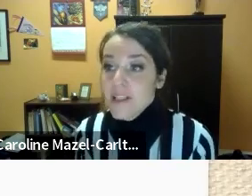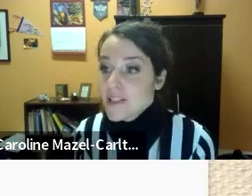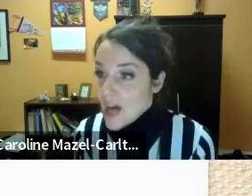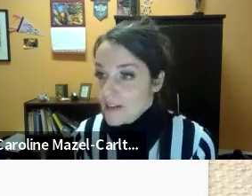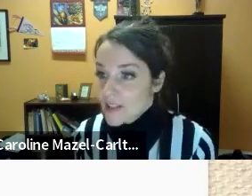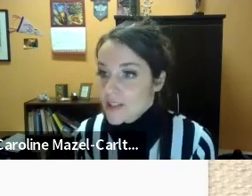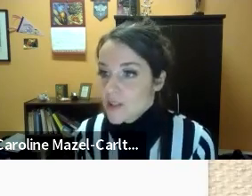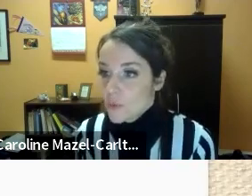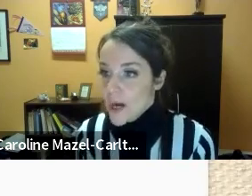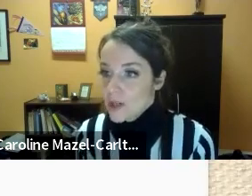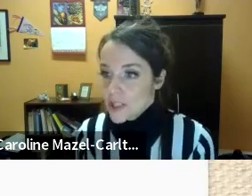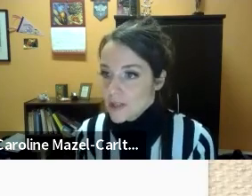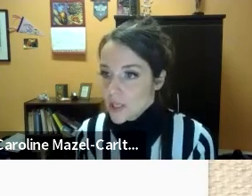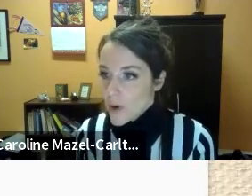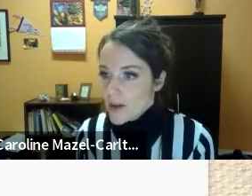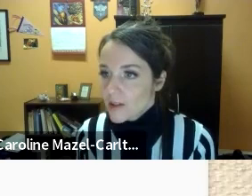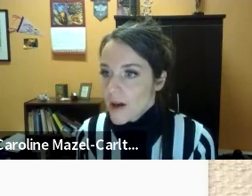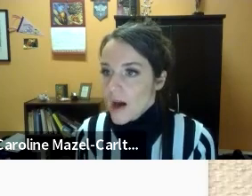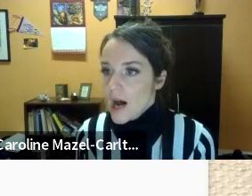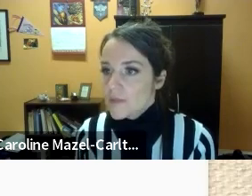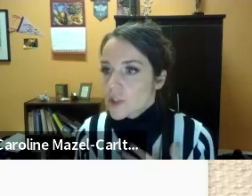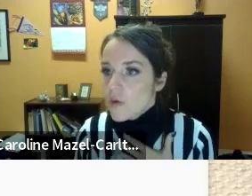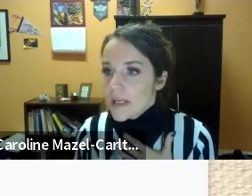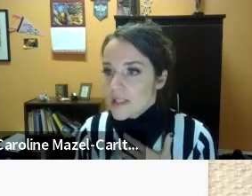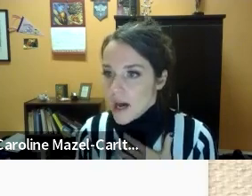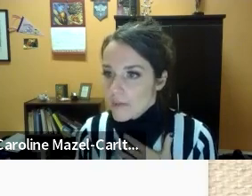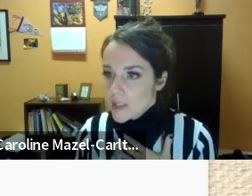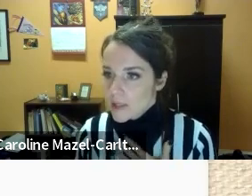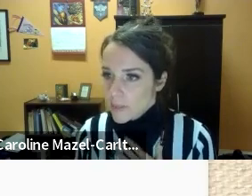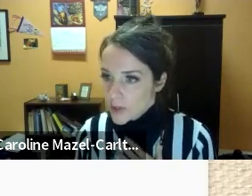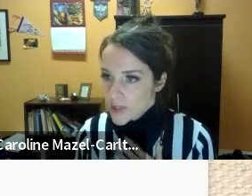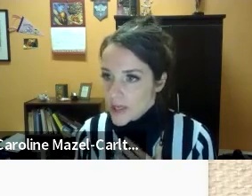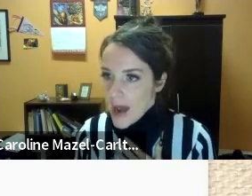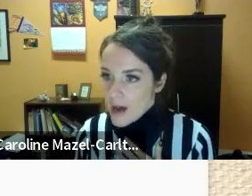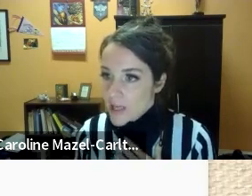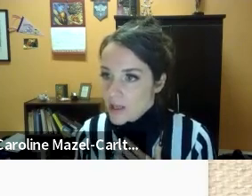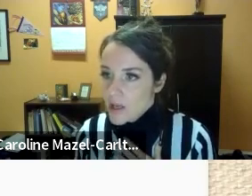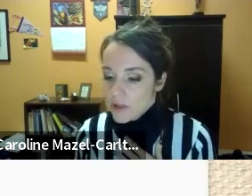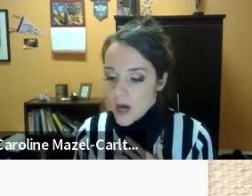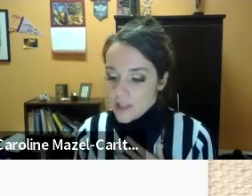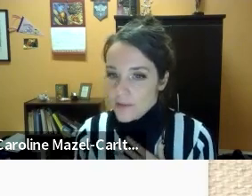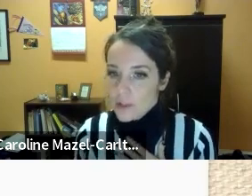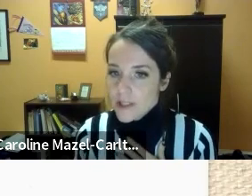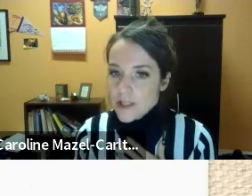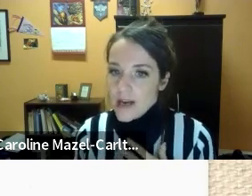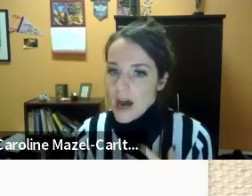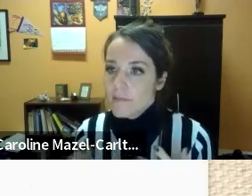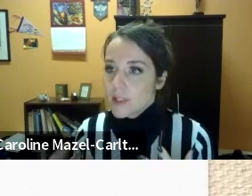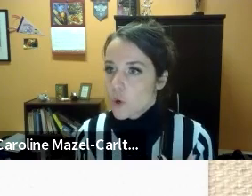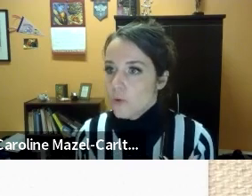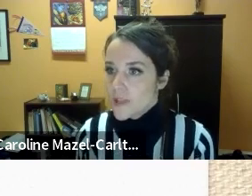estés enojado. Puedo ver por qué te sientes así. Y mi favorito, ¡ay! Qué mala onda que te estás sintiendo